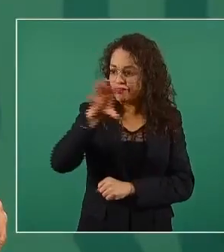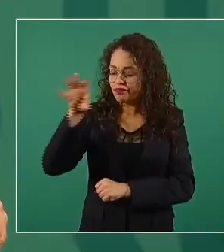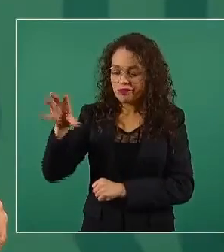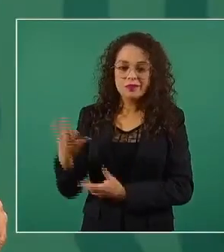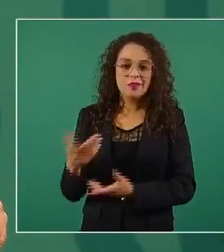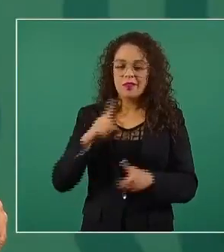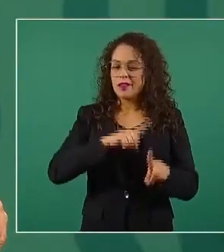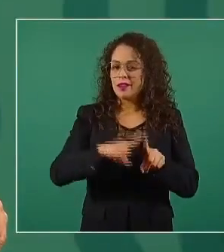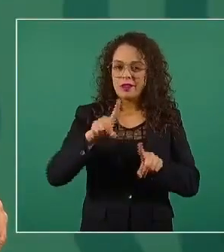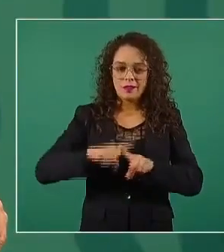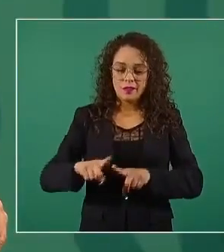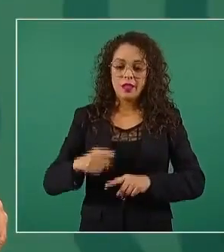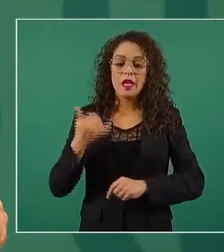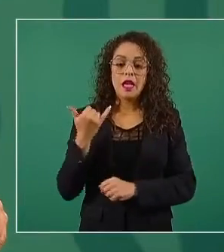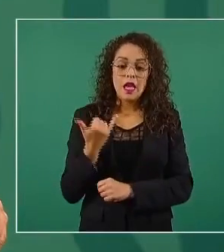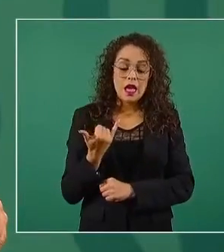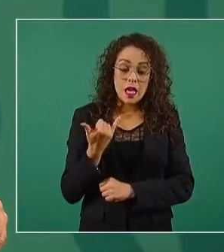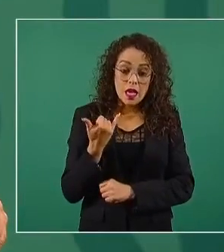se